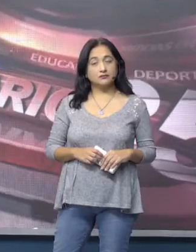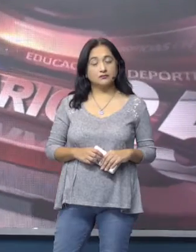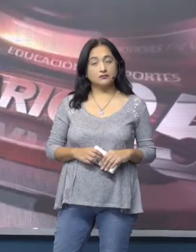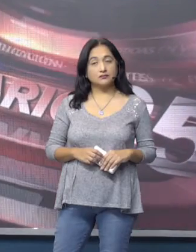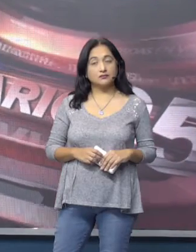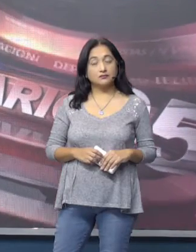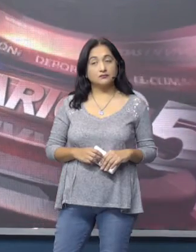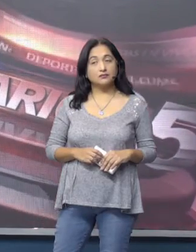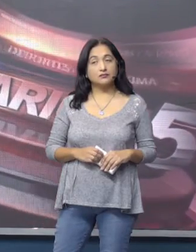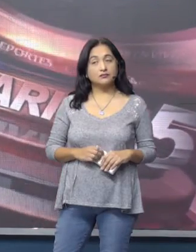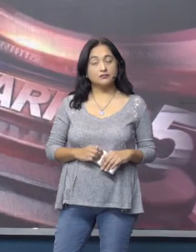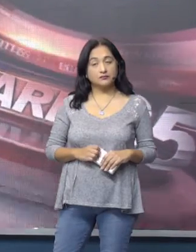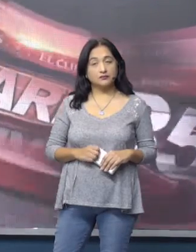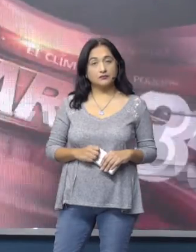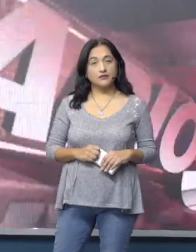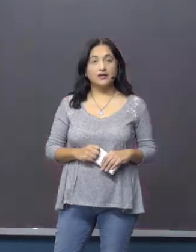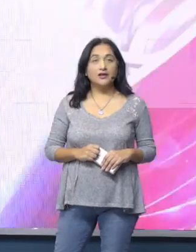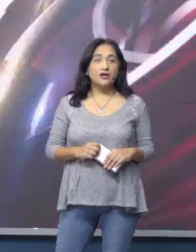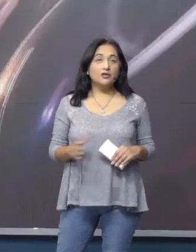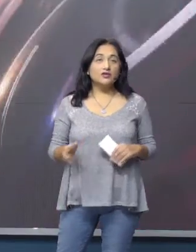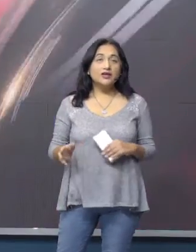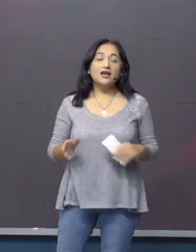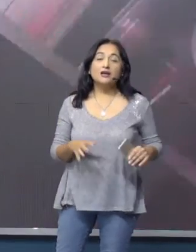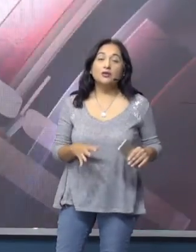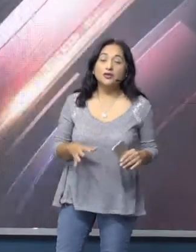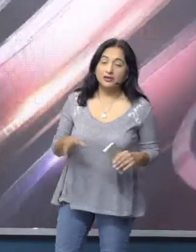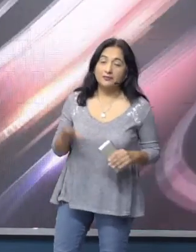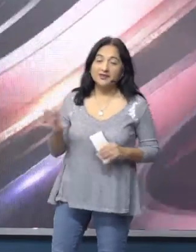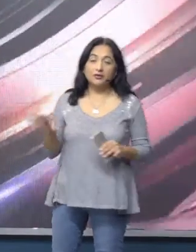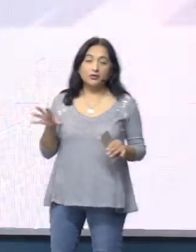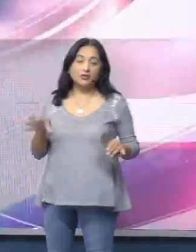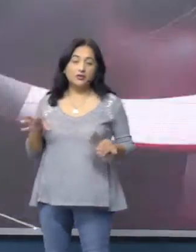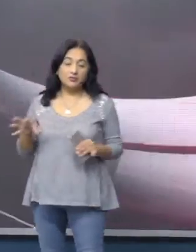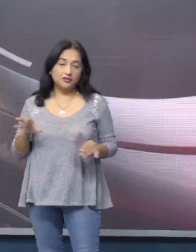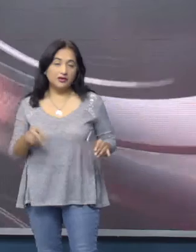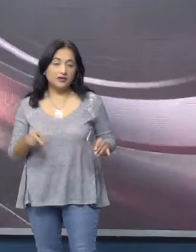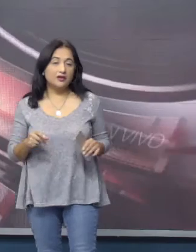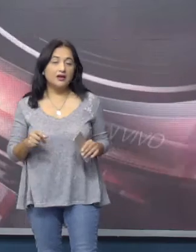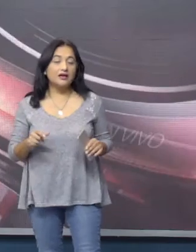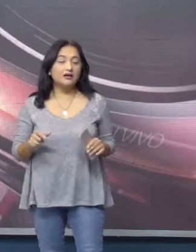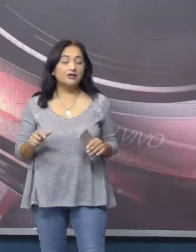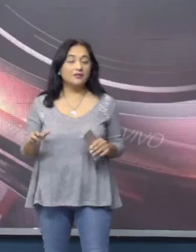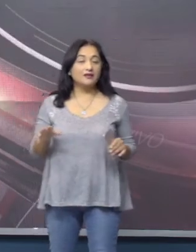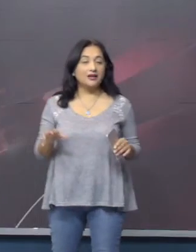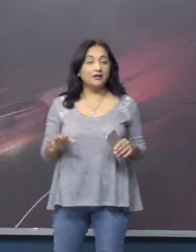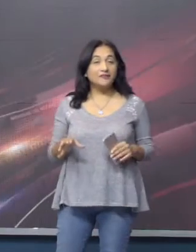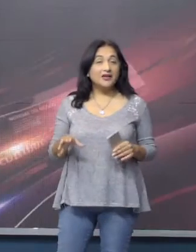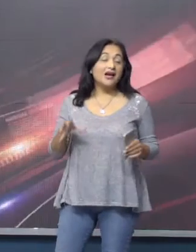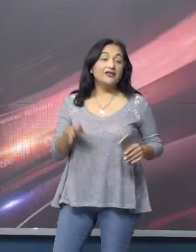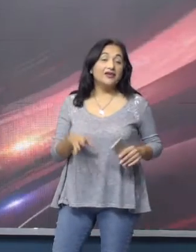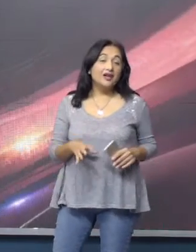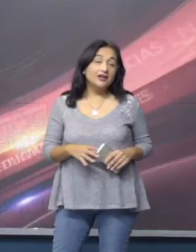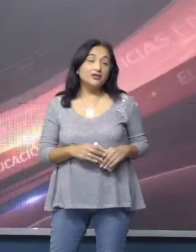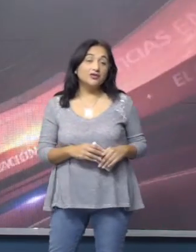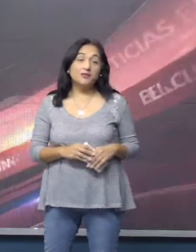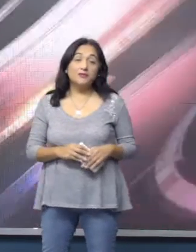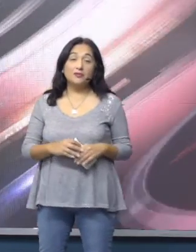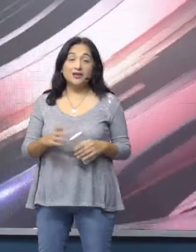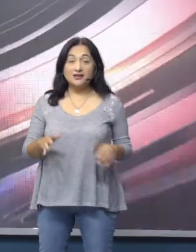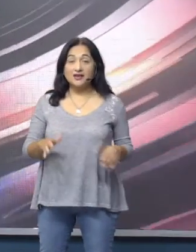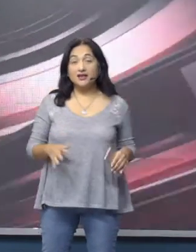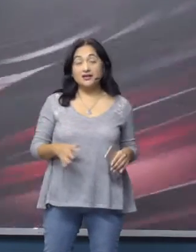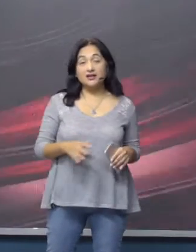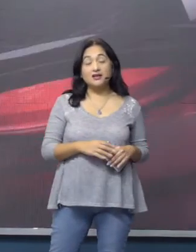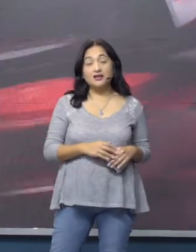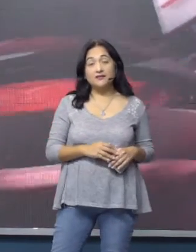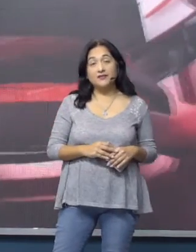18 de junio a las 10 horas. O sea, Julio, repasando algunos de los puntos que nos ha comentado, ¿habrá entonces